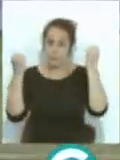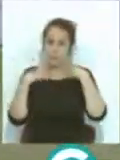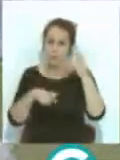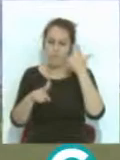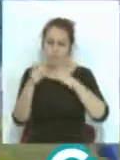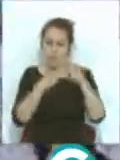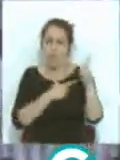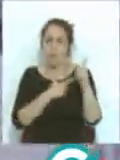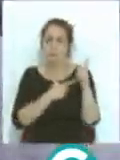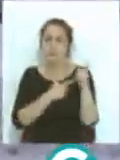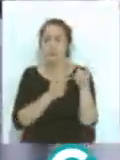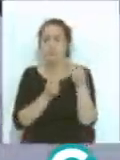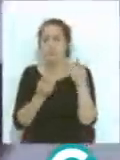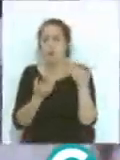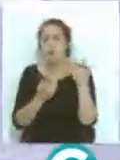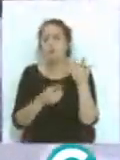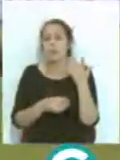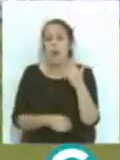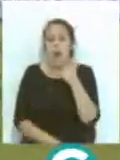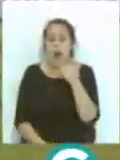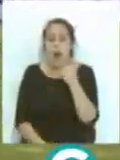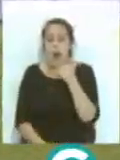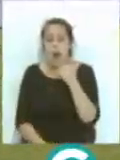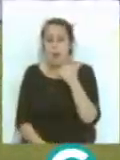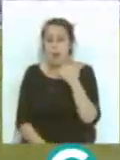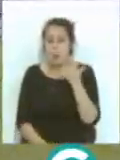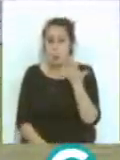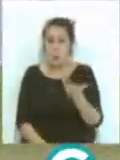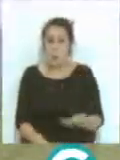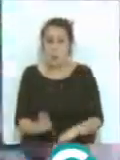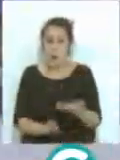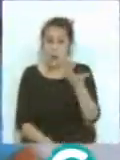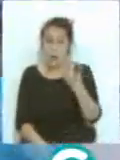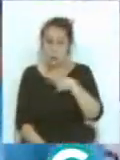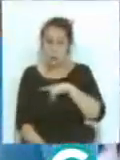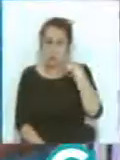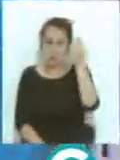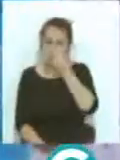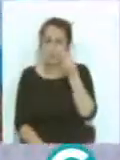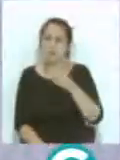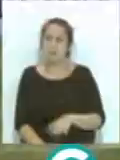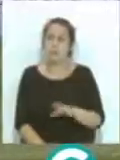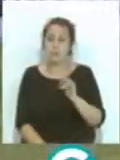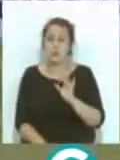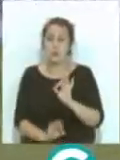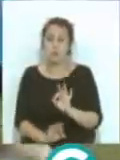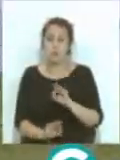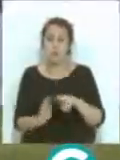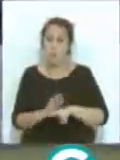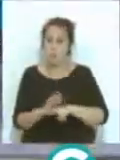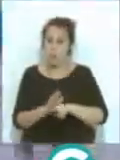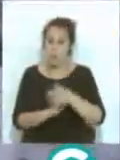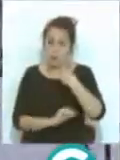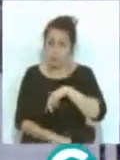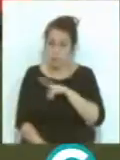viaje, bueno, con algunas, podemos decir, algunas altas que podamos prever. Fíjate, precisamente los futbolistas que